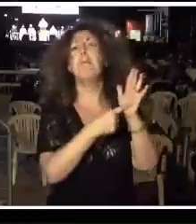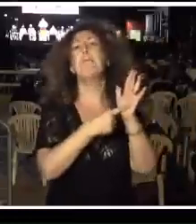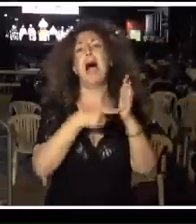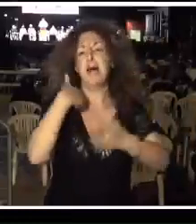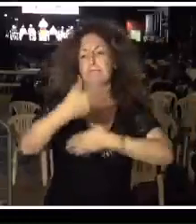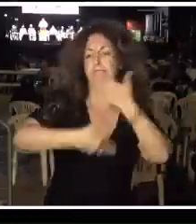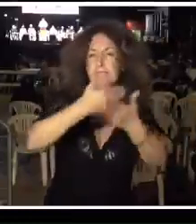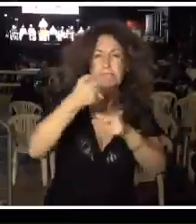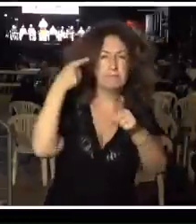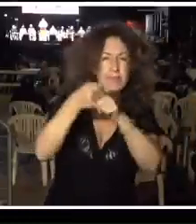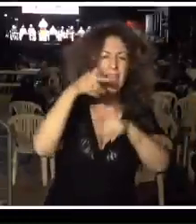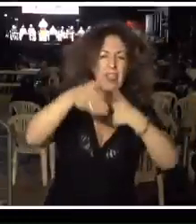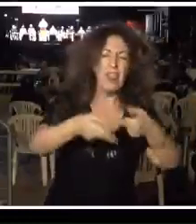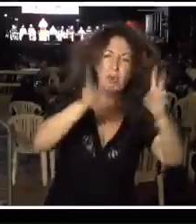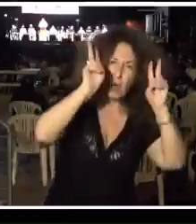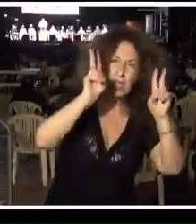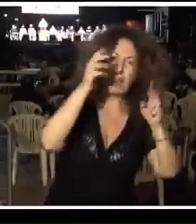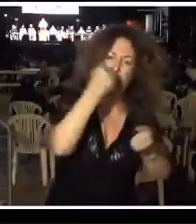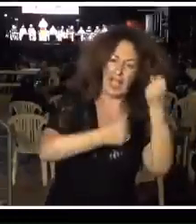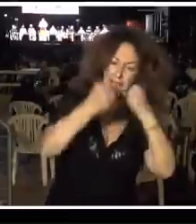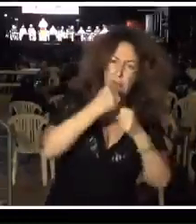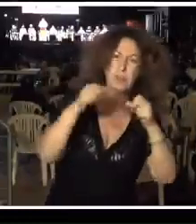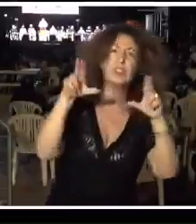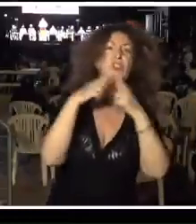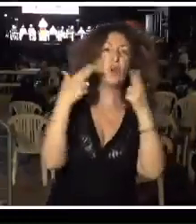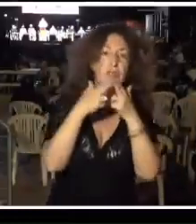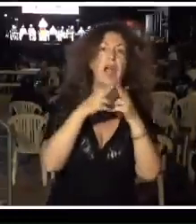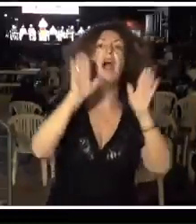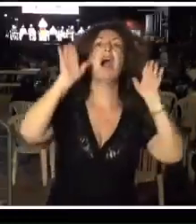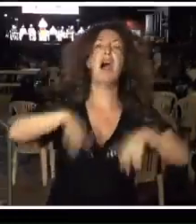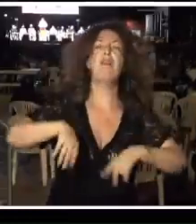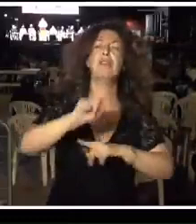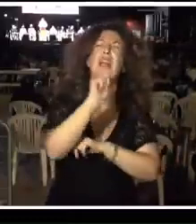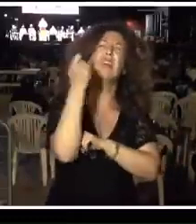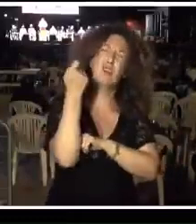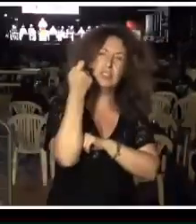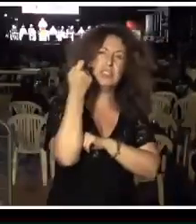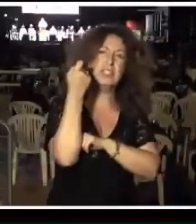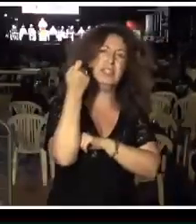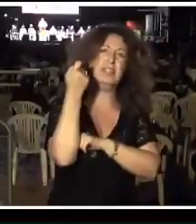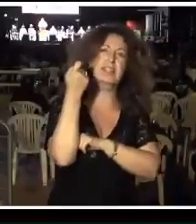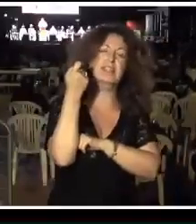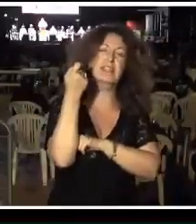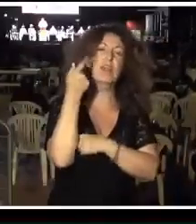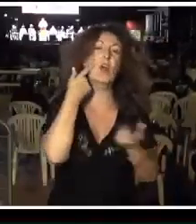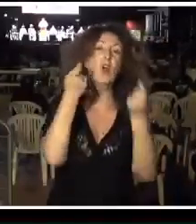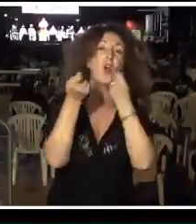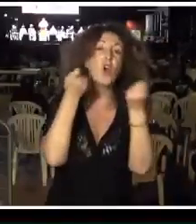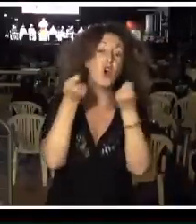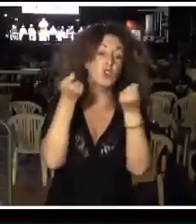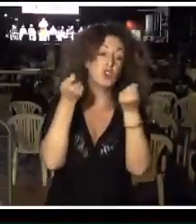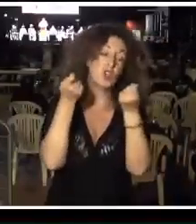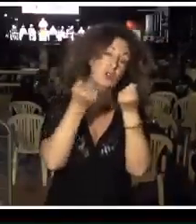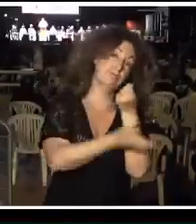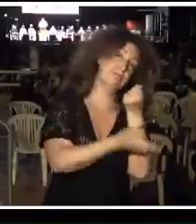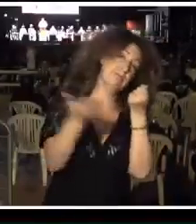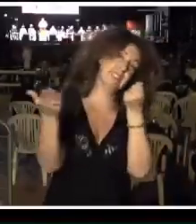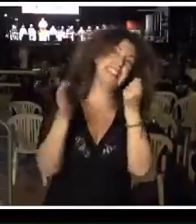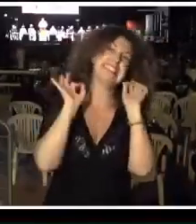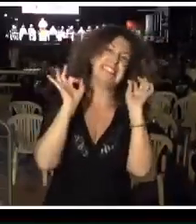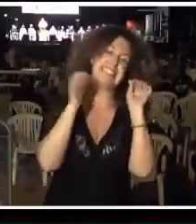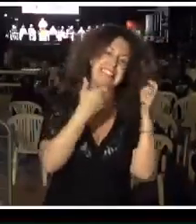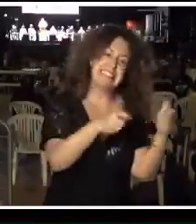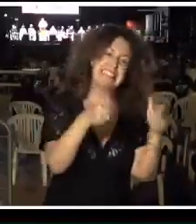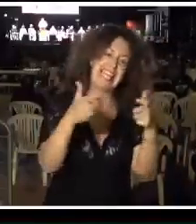una democracia económica y social y para conseguir control público, sobre los sectores estratégicos